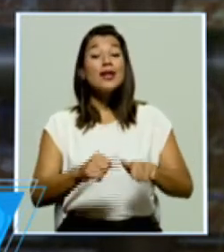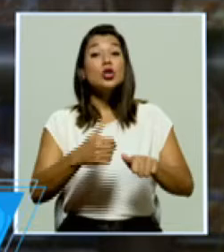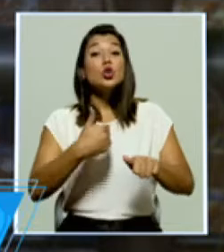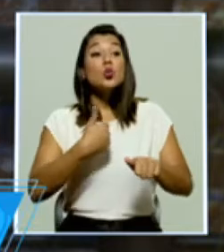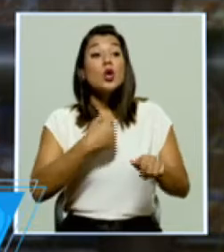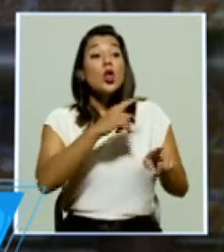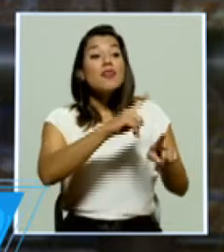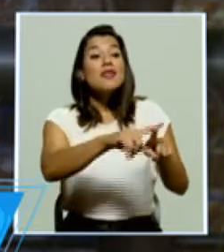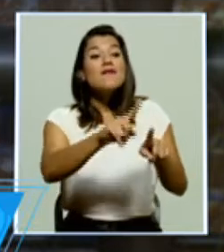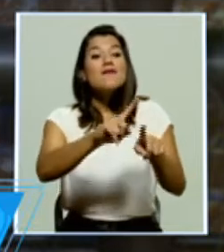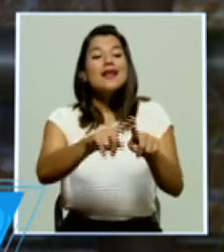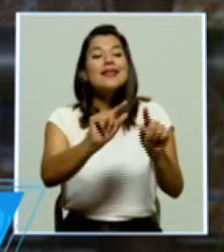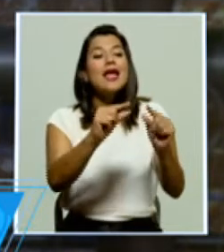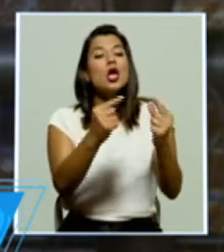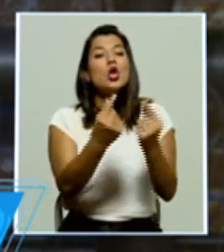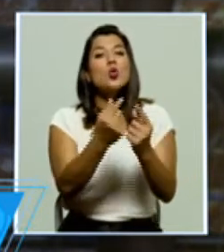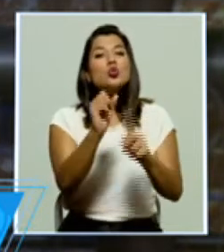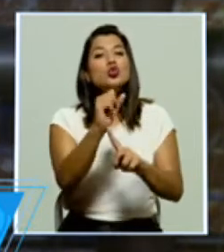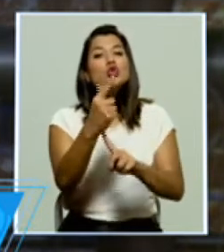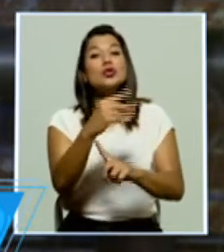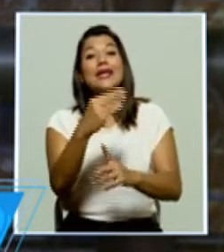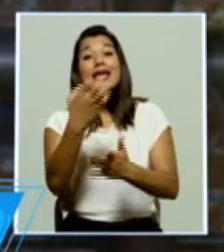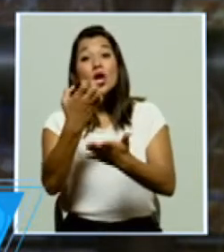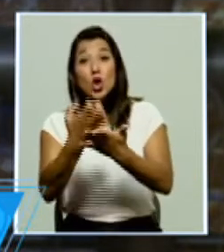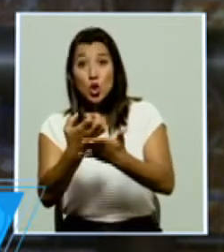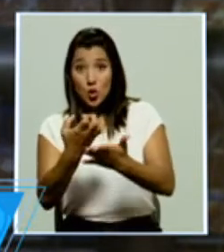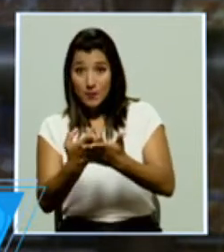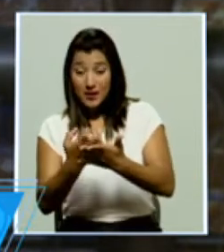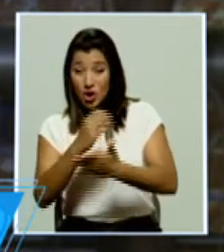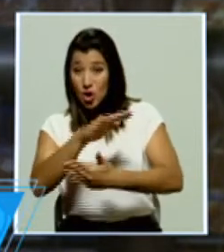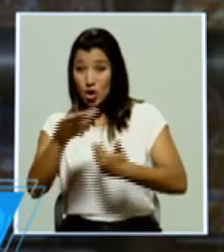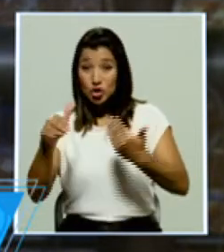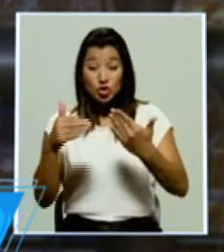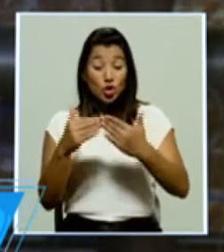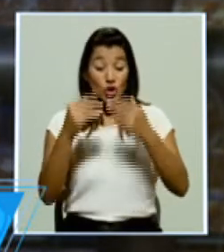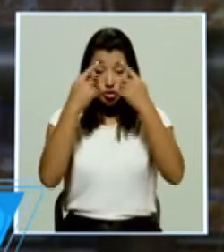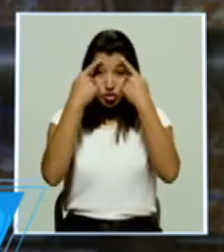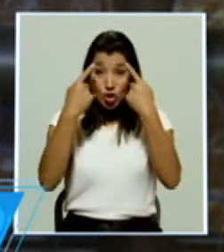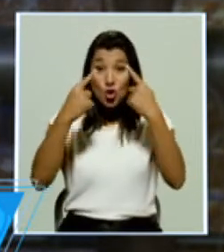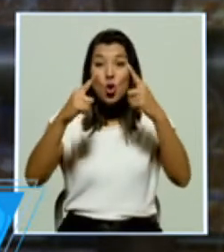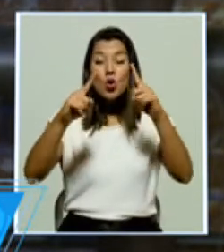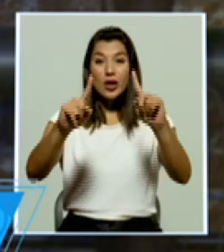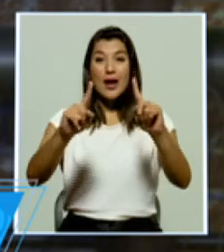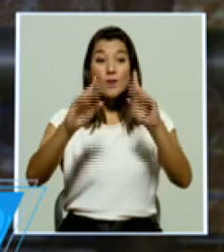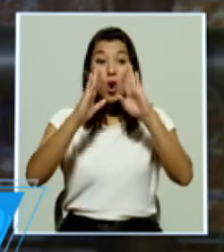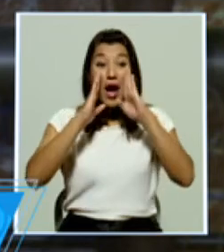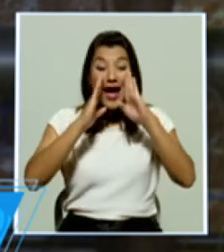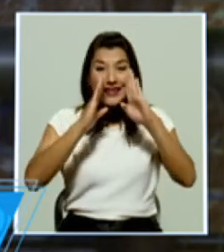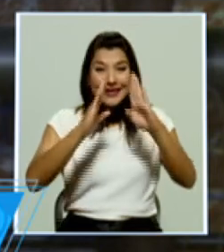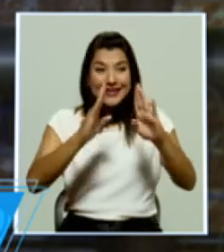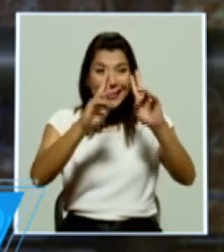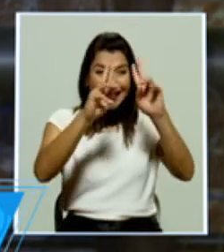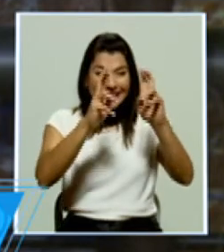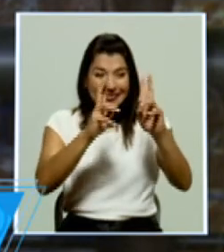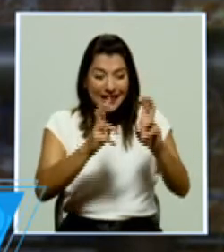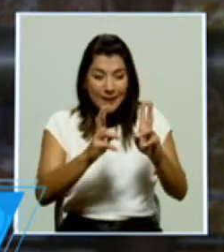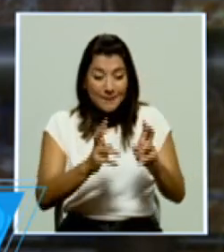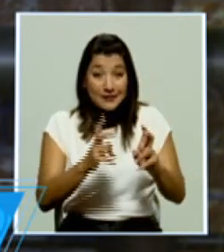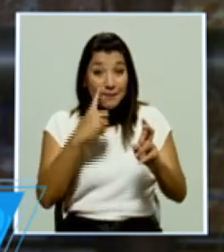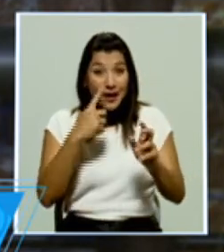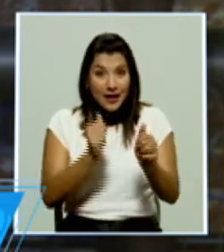sectores que logramos ponernos en una agenda básica para sacar adelante el